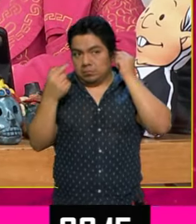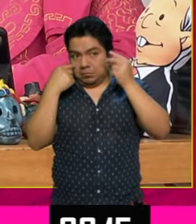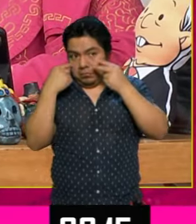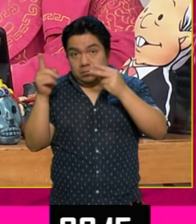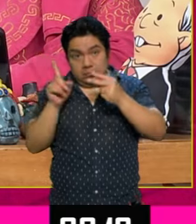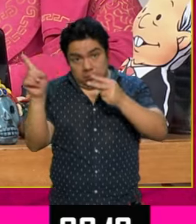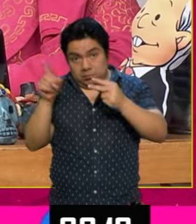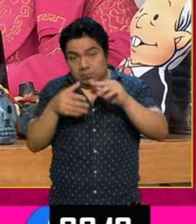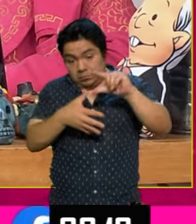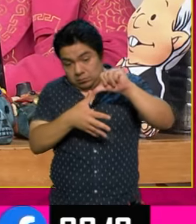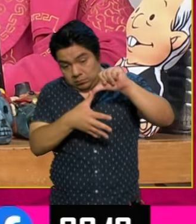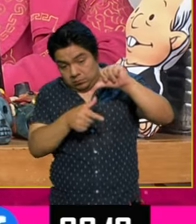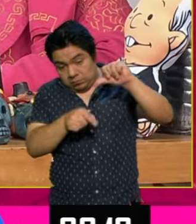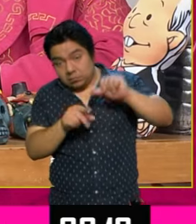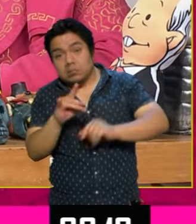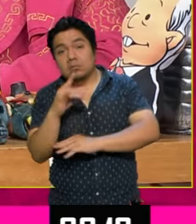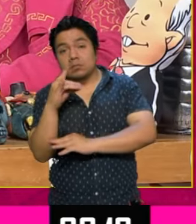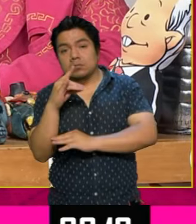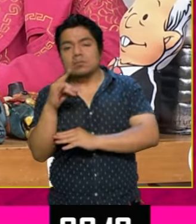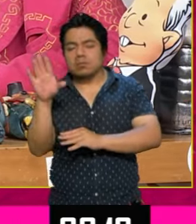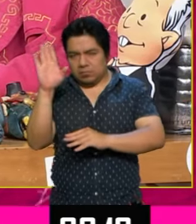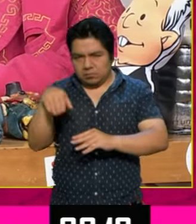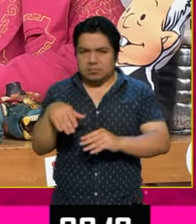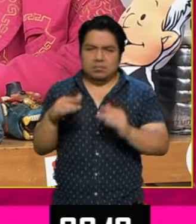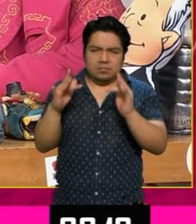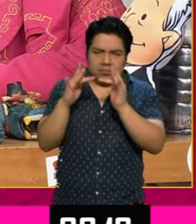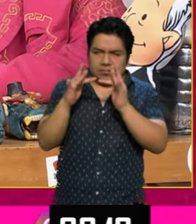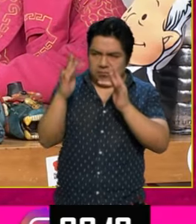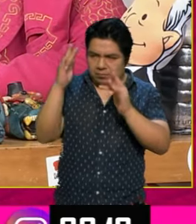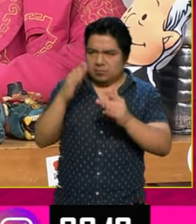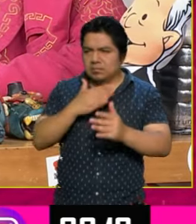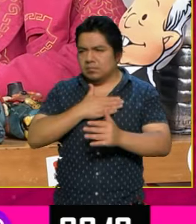desde allá. Del claro, desde el punto de vista. Tocayo, bienvenido.